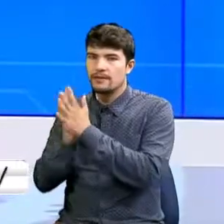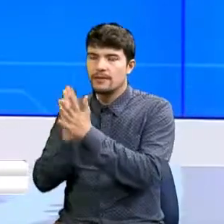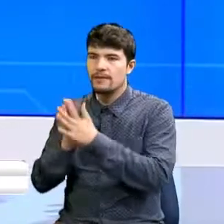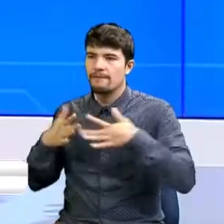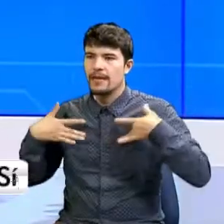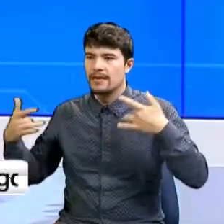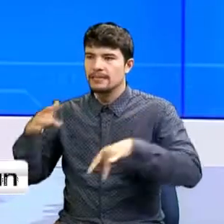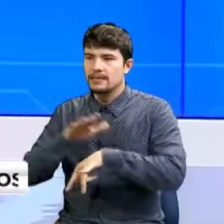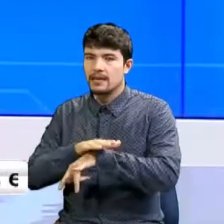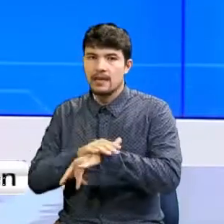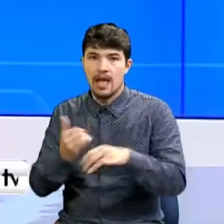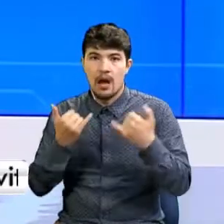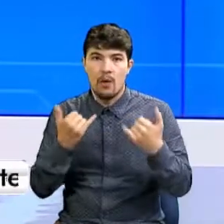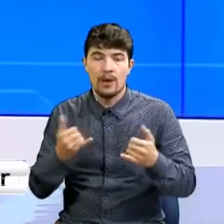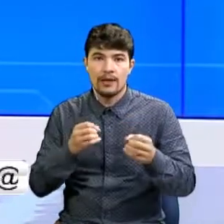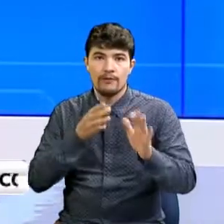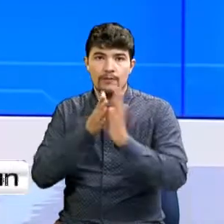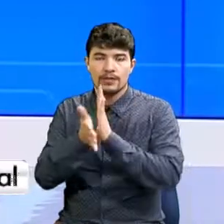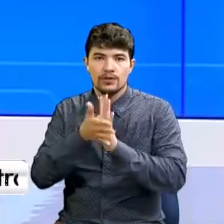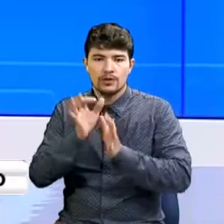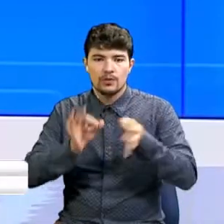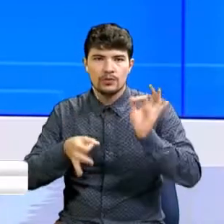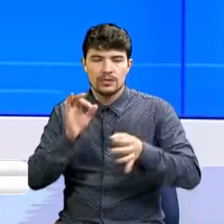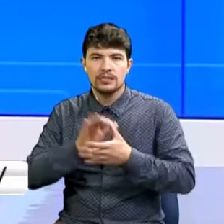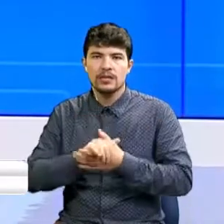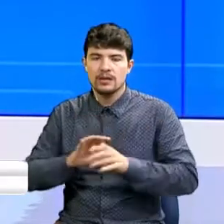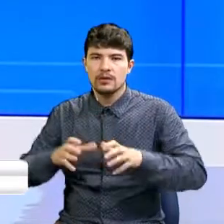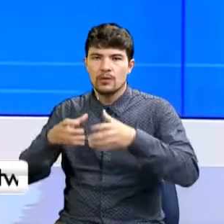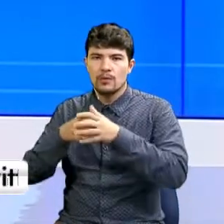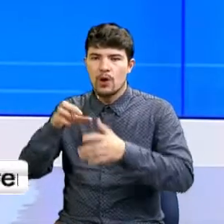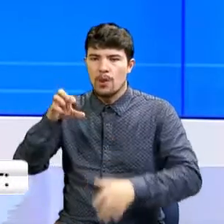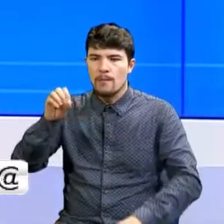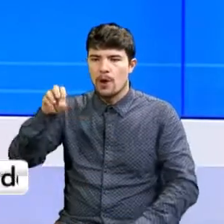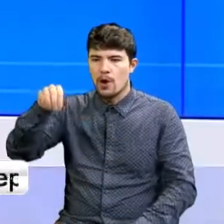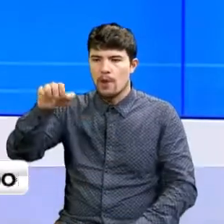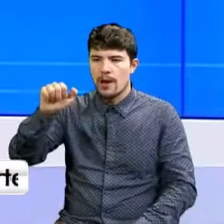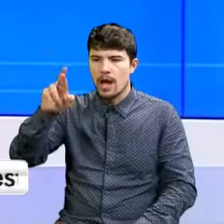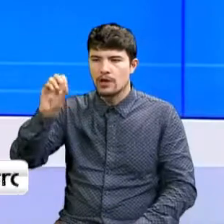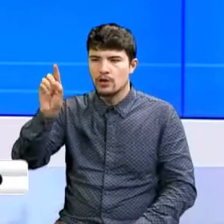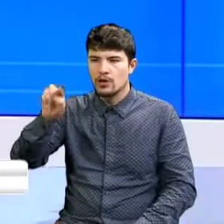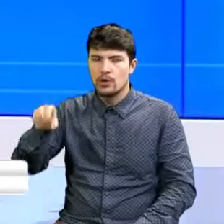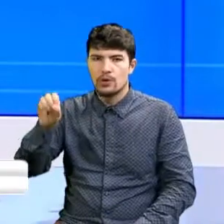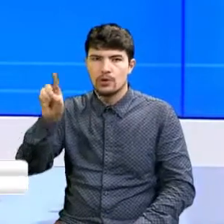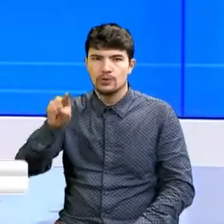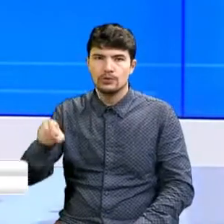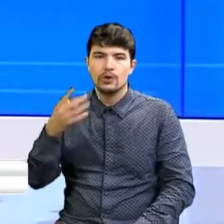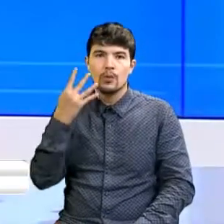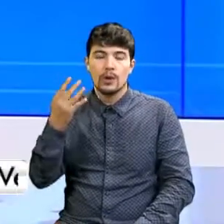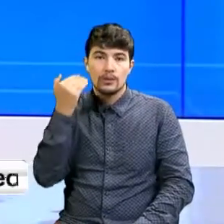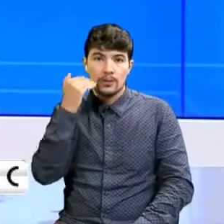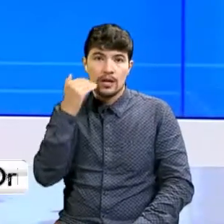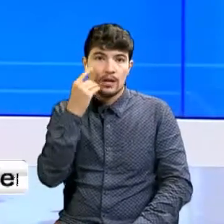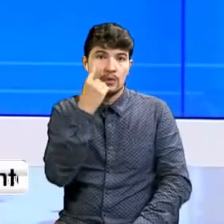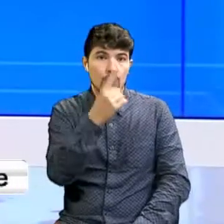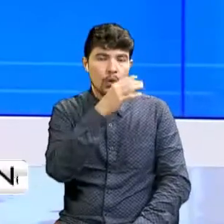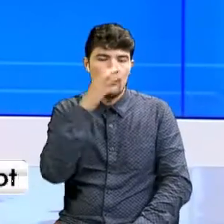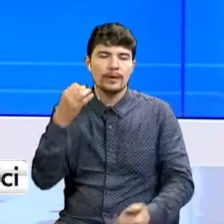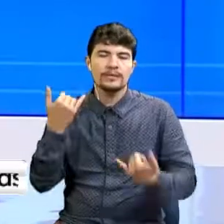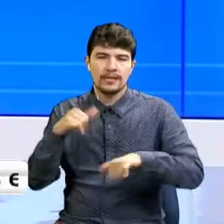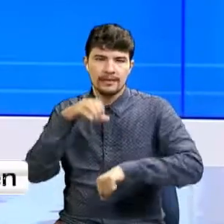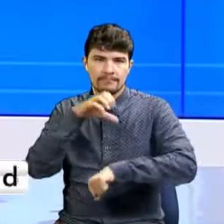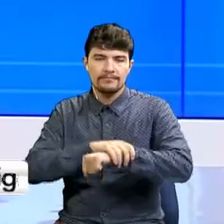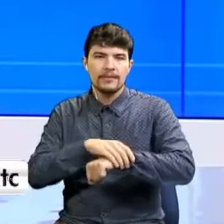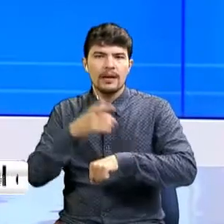Vamos ahora con información judicial. Una banda conocida como Los Pomarrosos, integrada por 4 mujeres y un hombre, fue desmantelada por la policía. Al